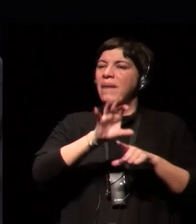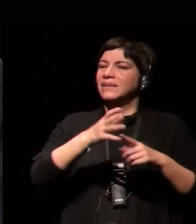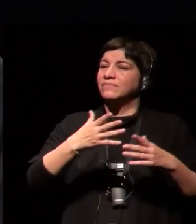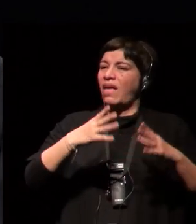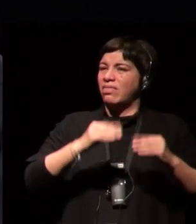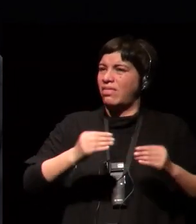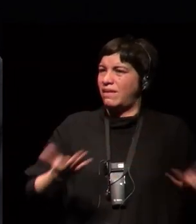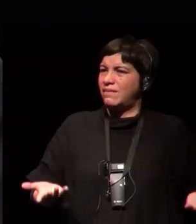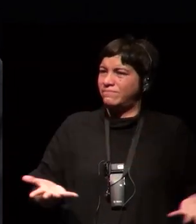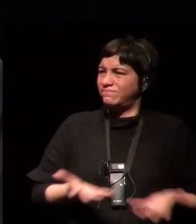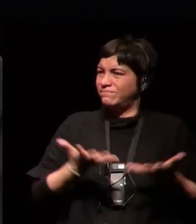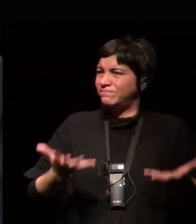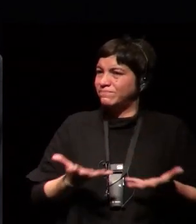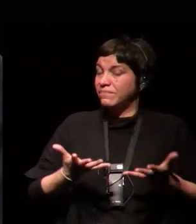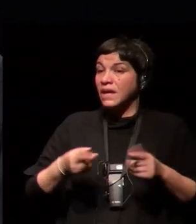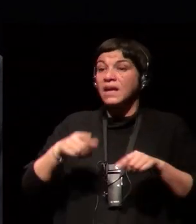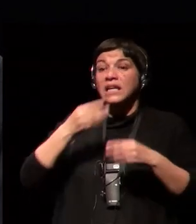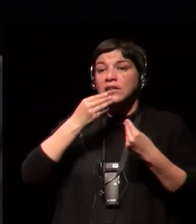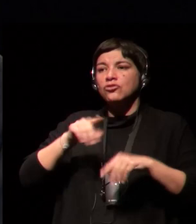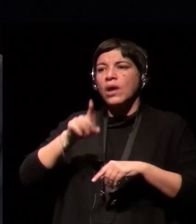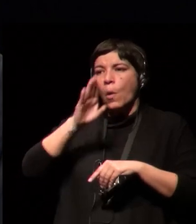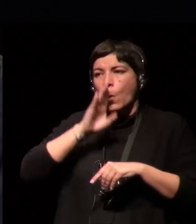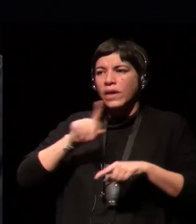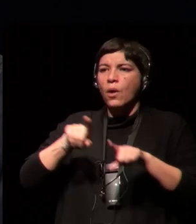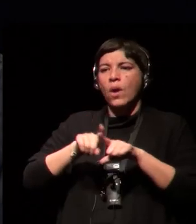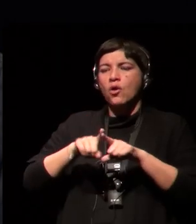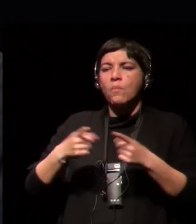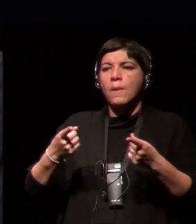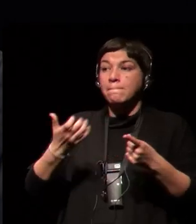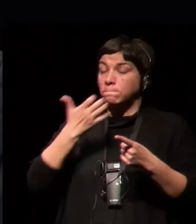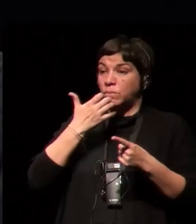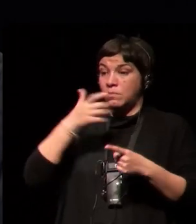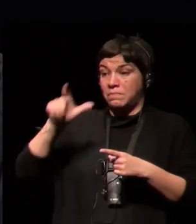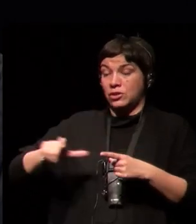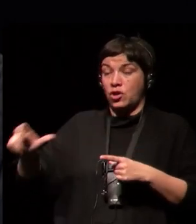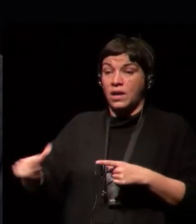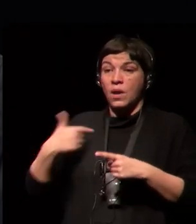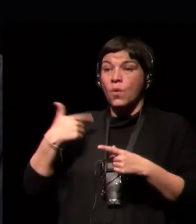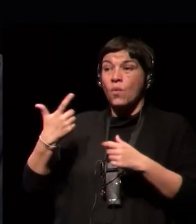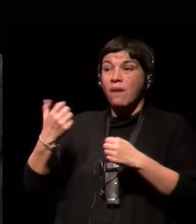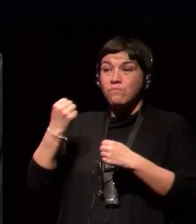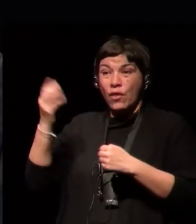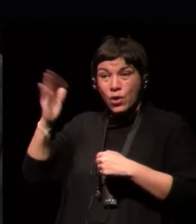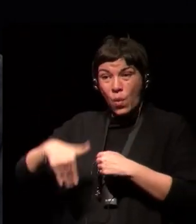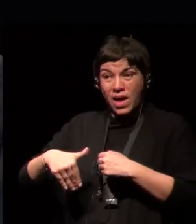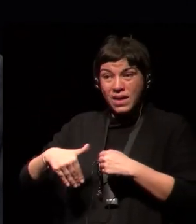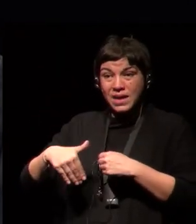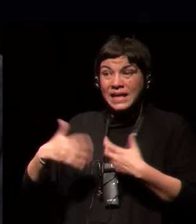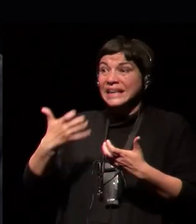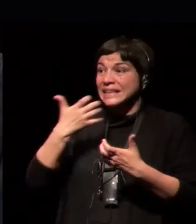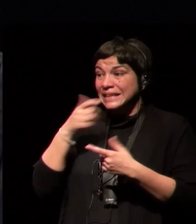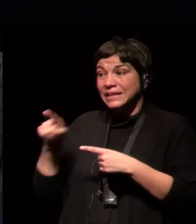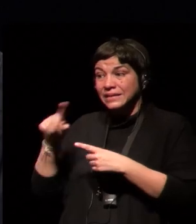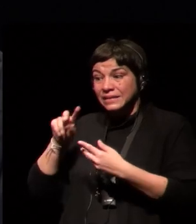profecías, y en ese sentido la voz de quienes no tienen poder, de los vulnerables, si se cuenta bien, si se cuenta de la mano